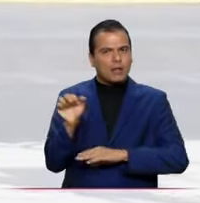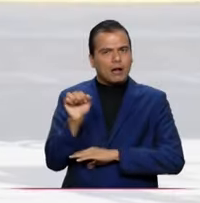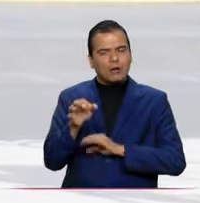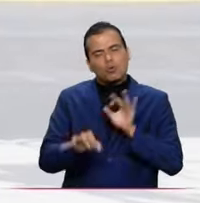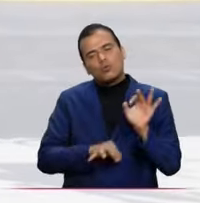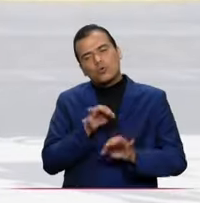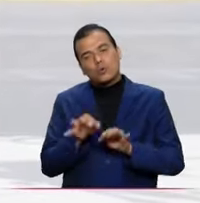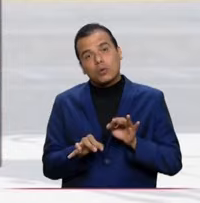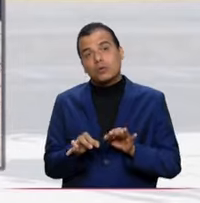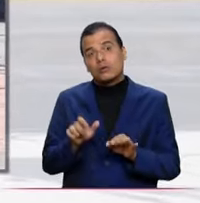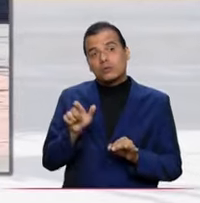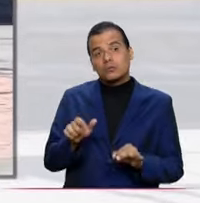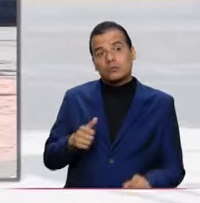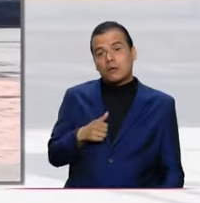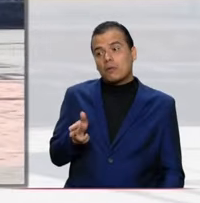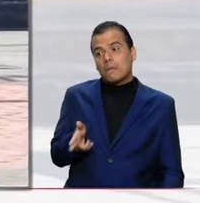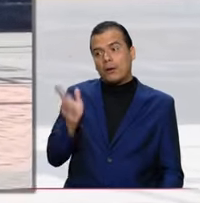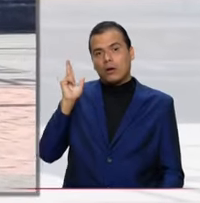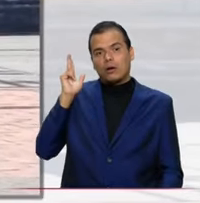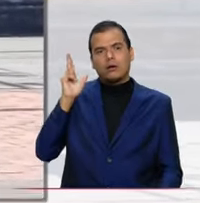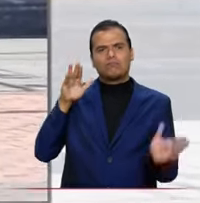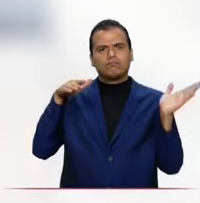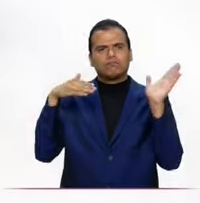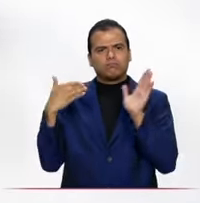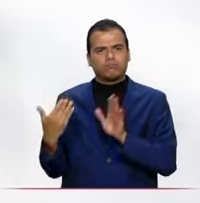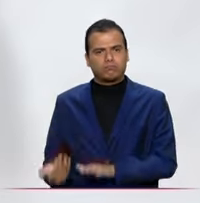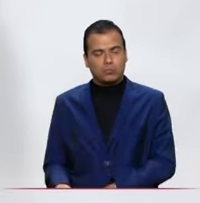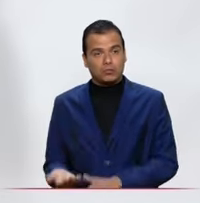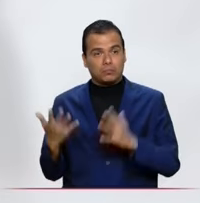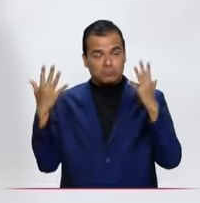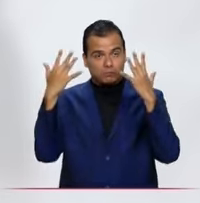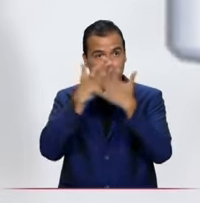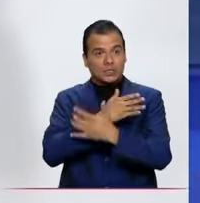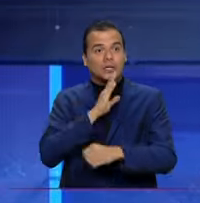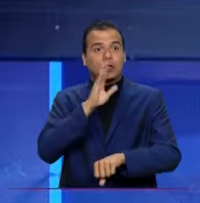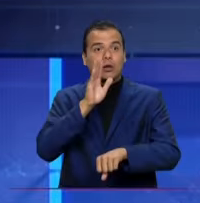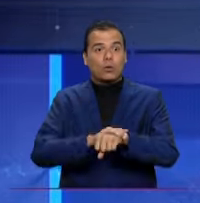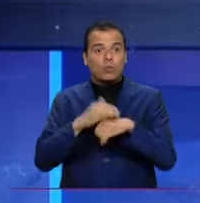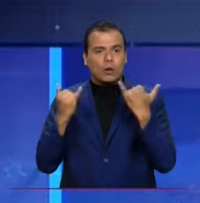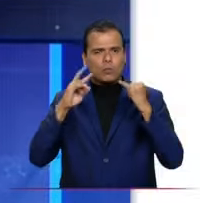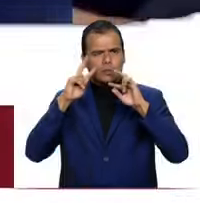de carros del sector. Las autoridades investigan los hechos y buscan al homicida.